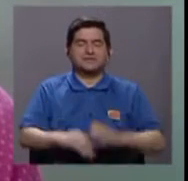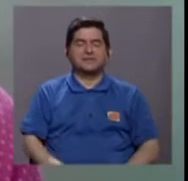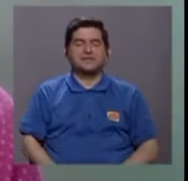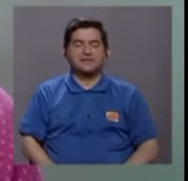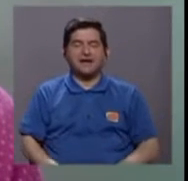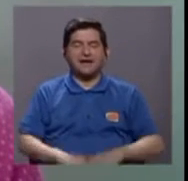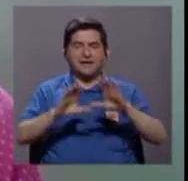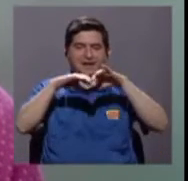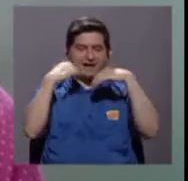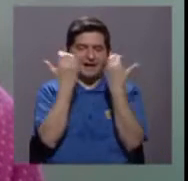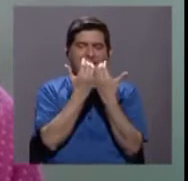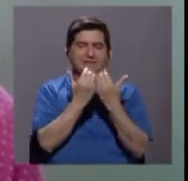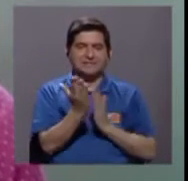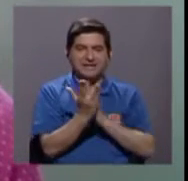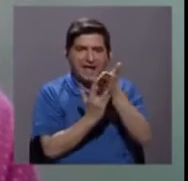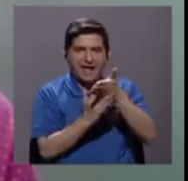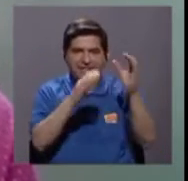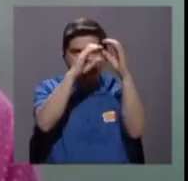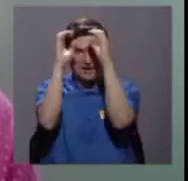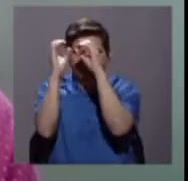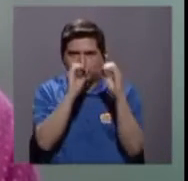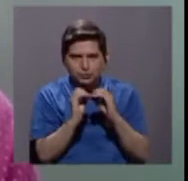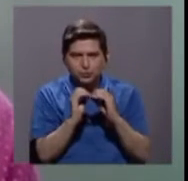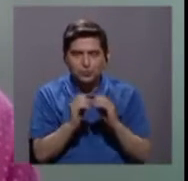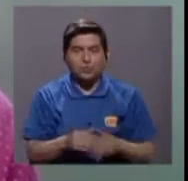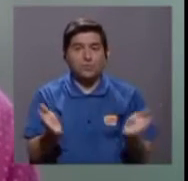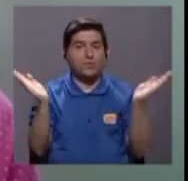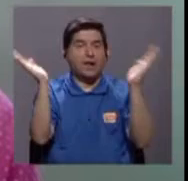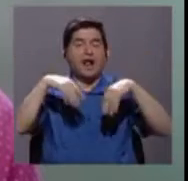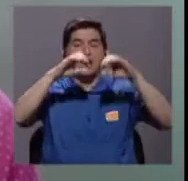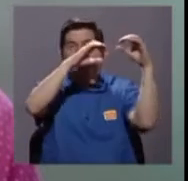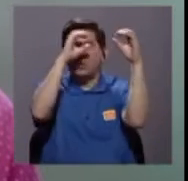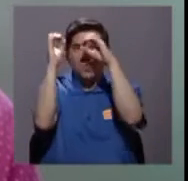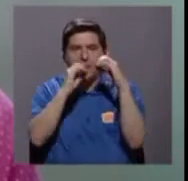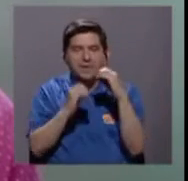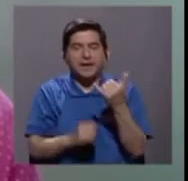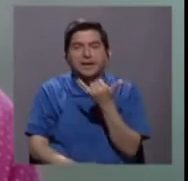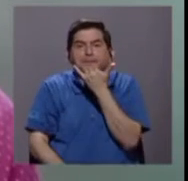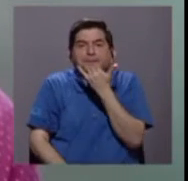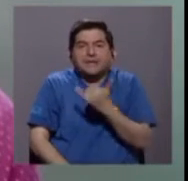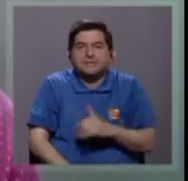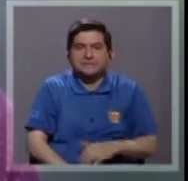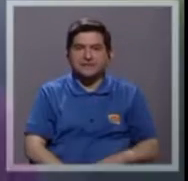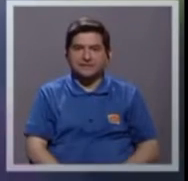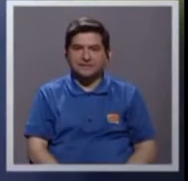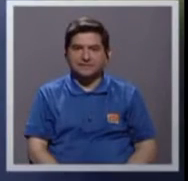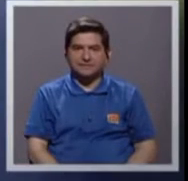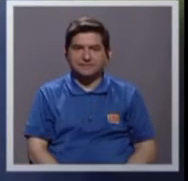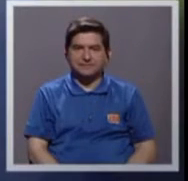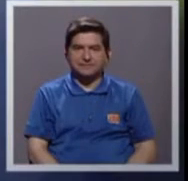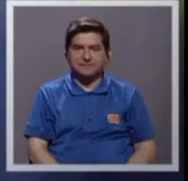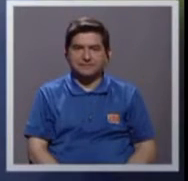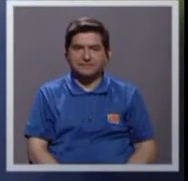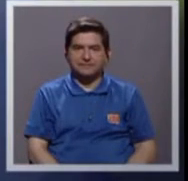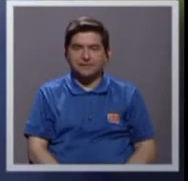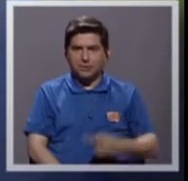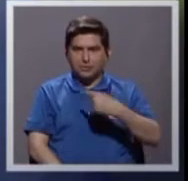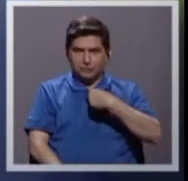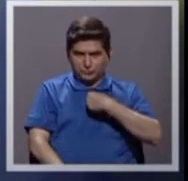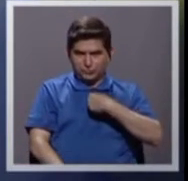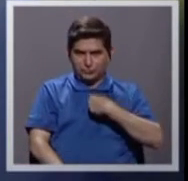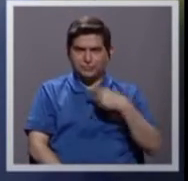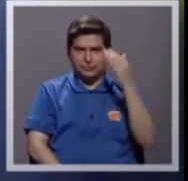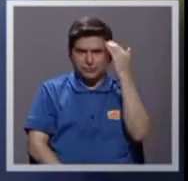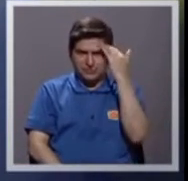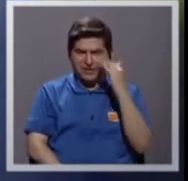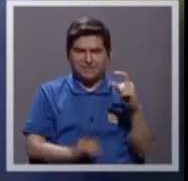llama Zoom. Bueno, cuando no haya Zoom, ¿qué va a pasar? Es decir, voy a saber